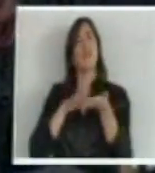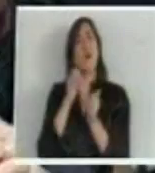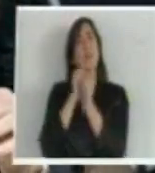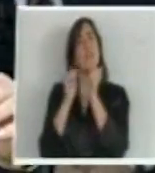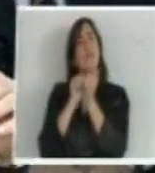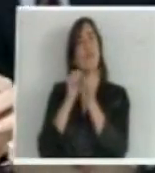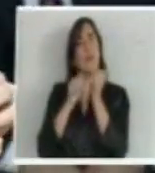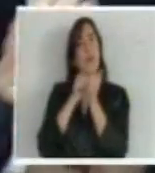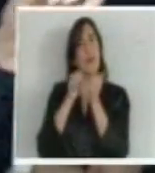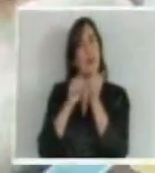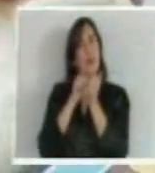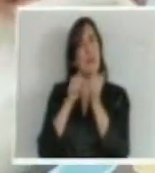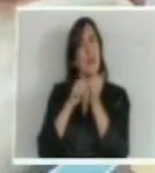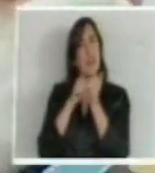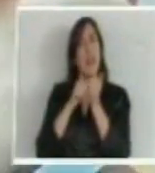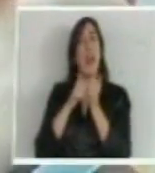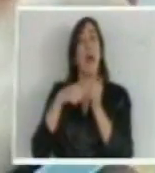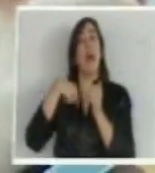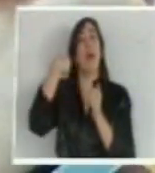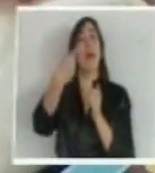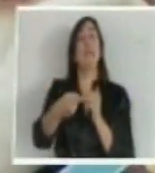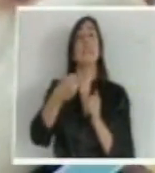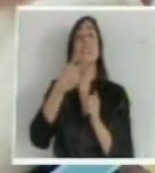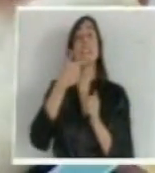recién en el mes de septiembre